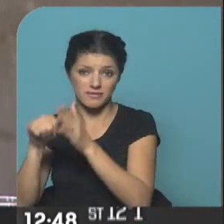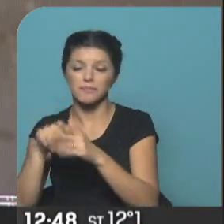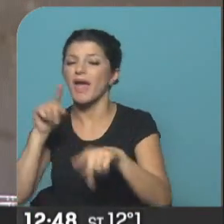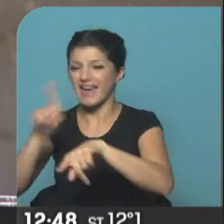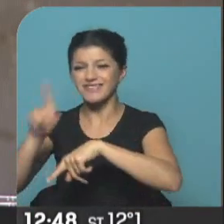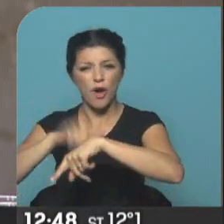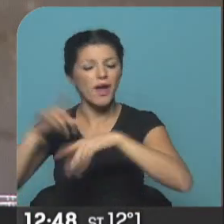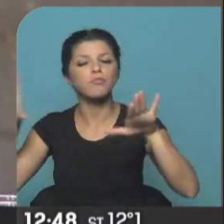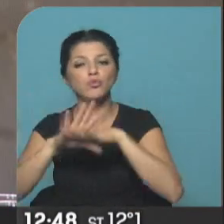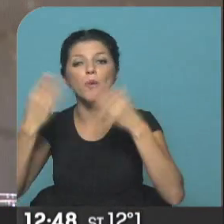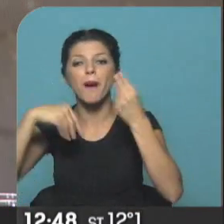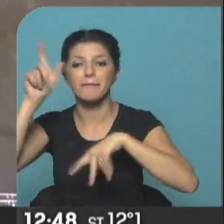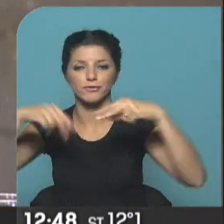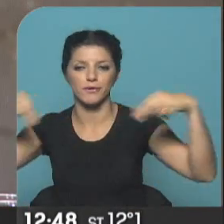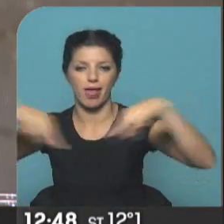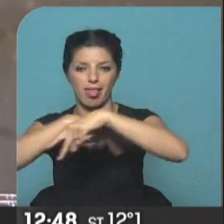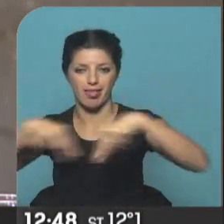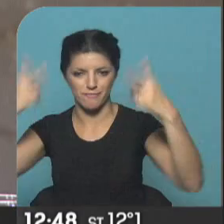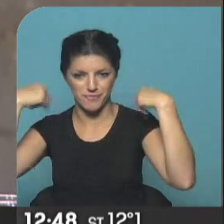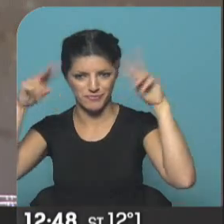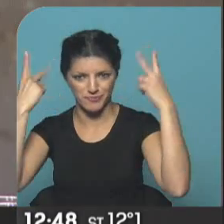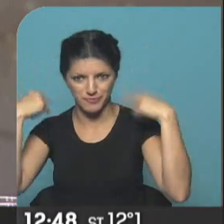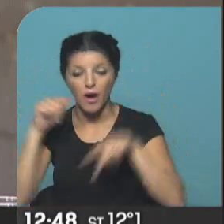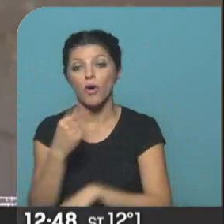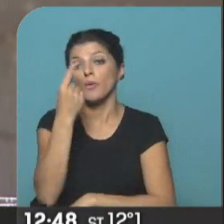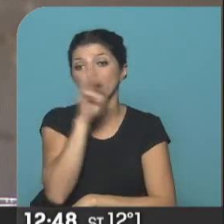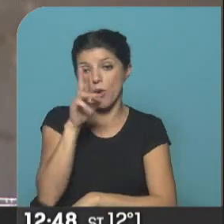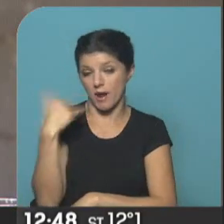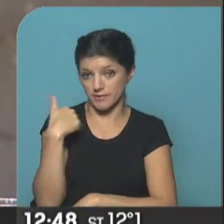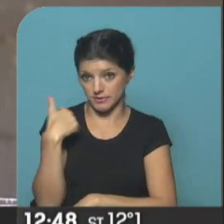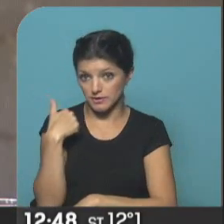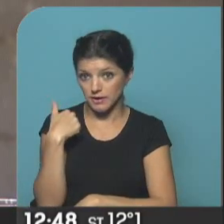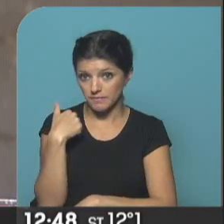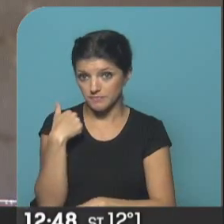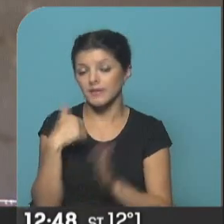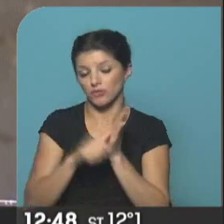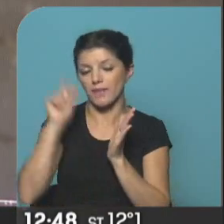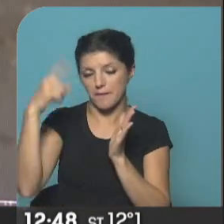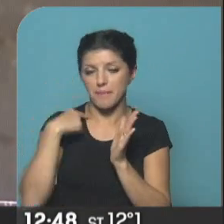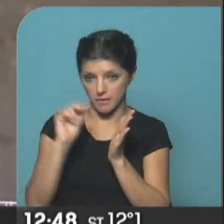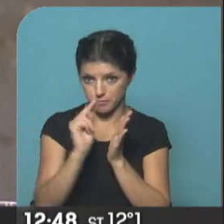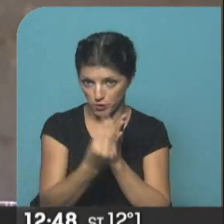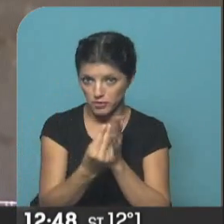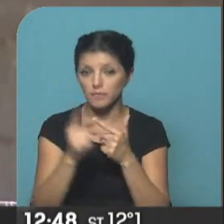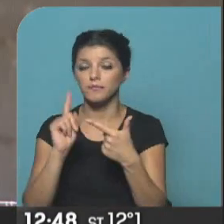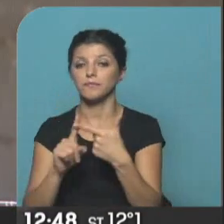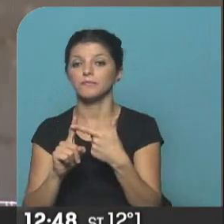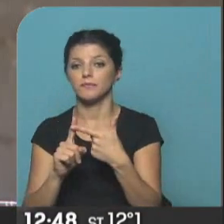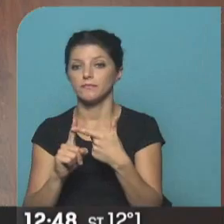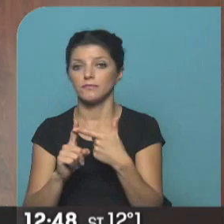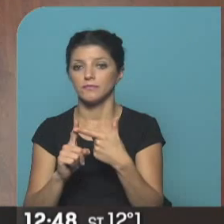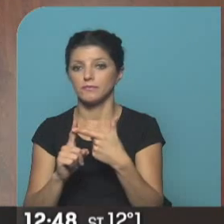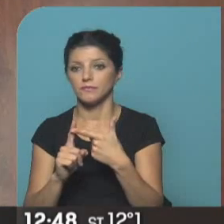la Rambla y entre ellos, bueno, fallecieron una argentina con nacionalidad española, entre estas